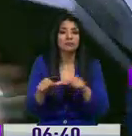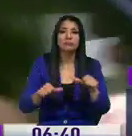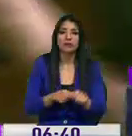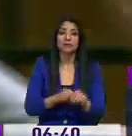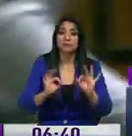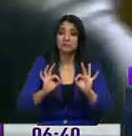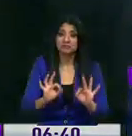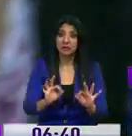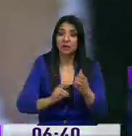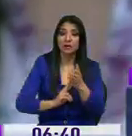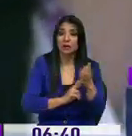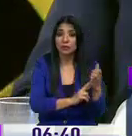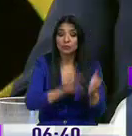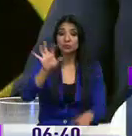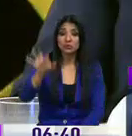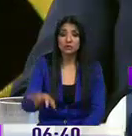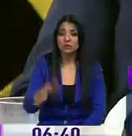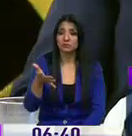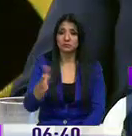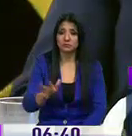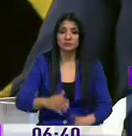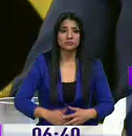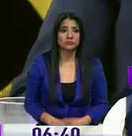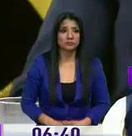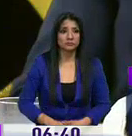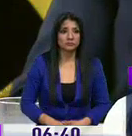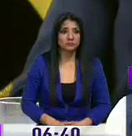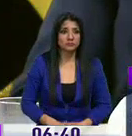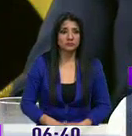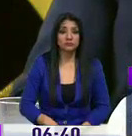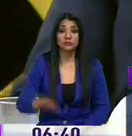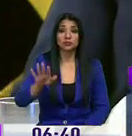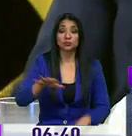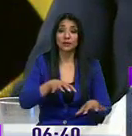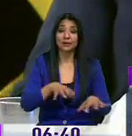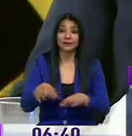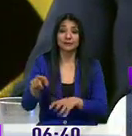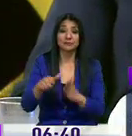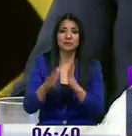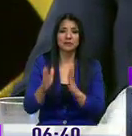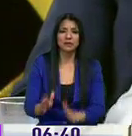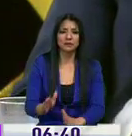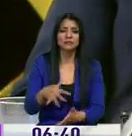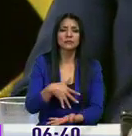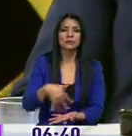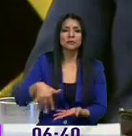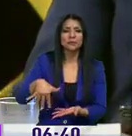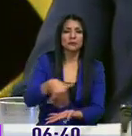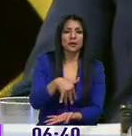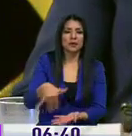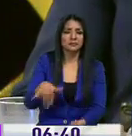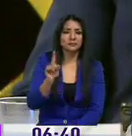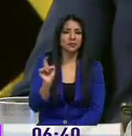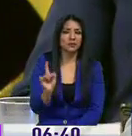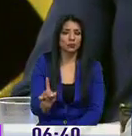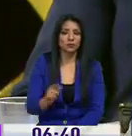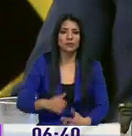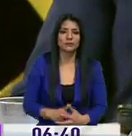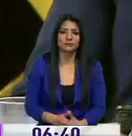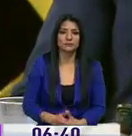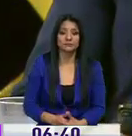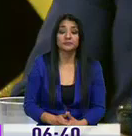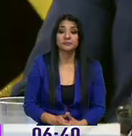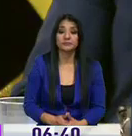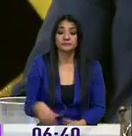a los recursos de la entidad preguntas que surgen de la actuación de la ministra cómo es posible que se ingrese un